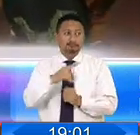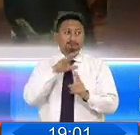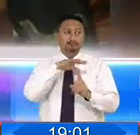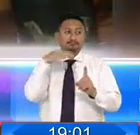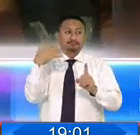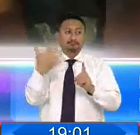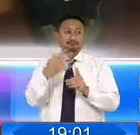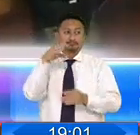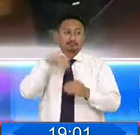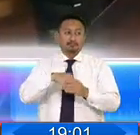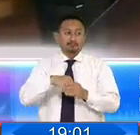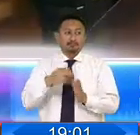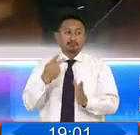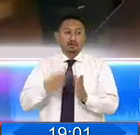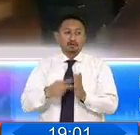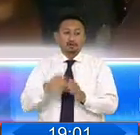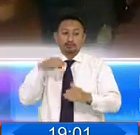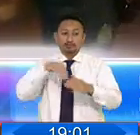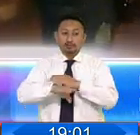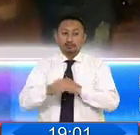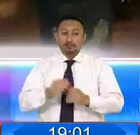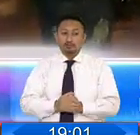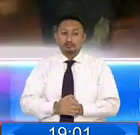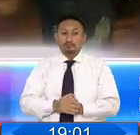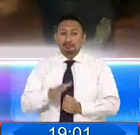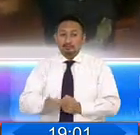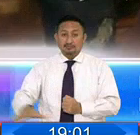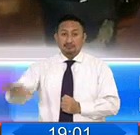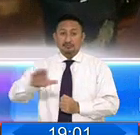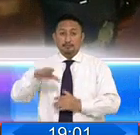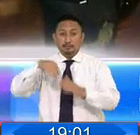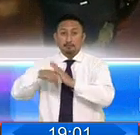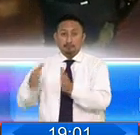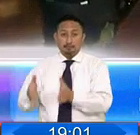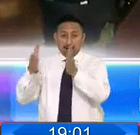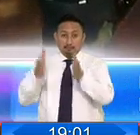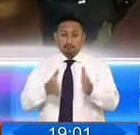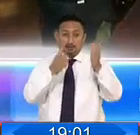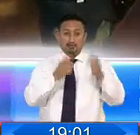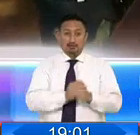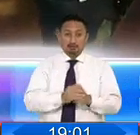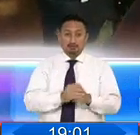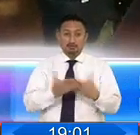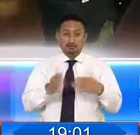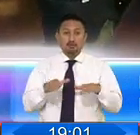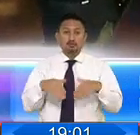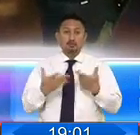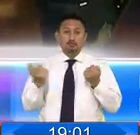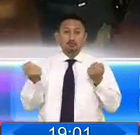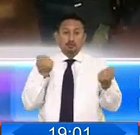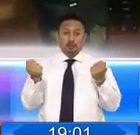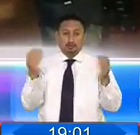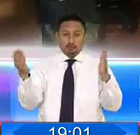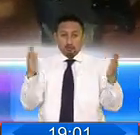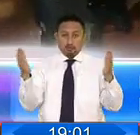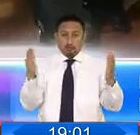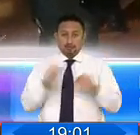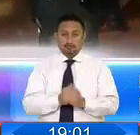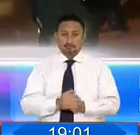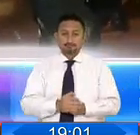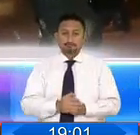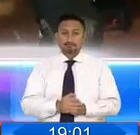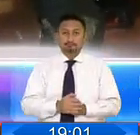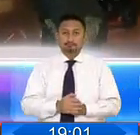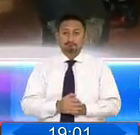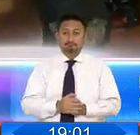que de lo que sucede en el interior, en los pabellones, y el control que han podido mantener parcialmente en este